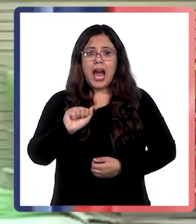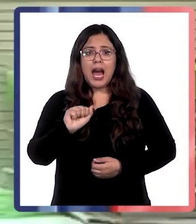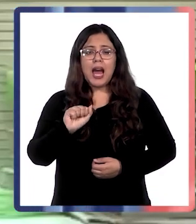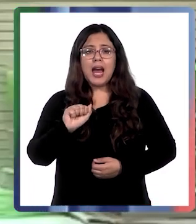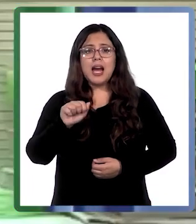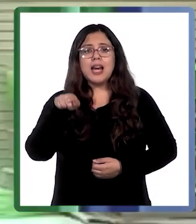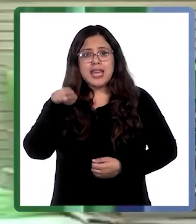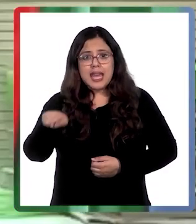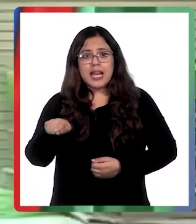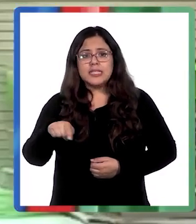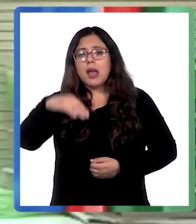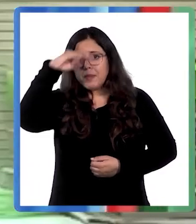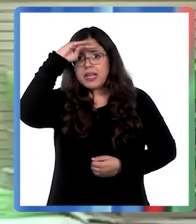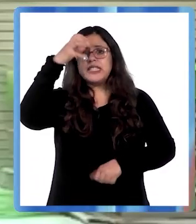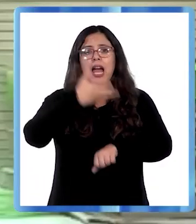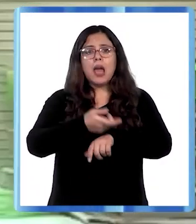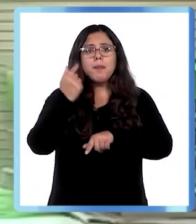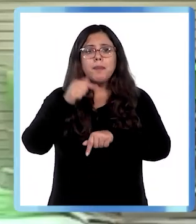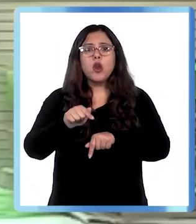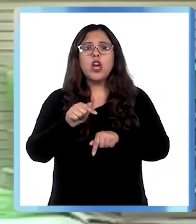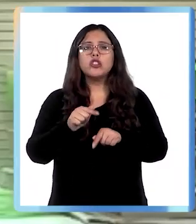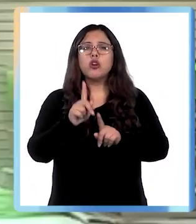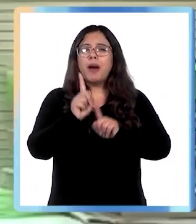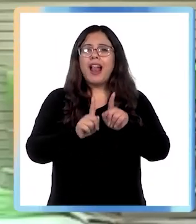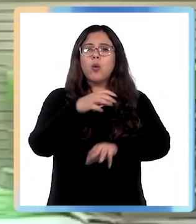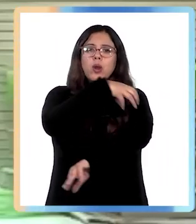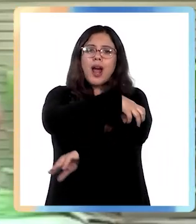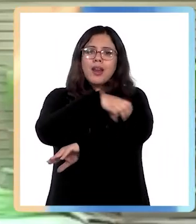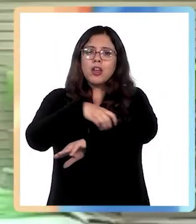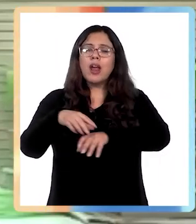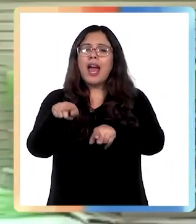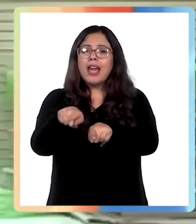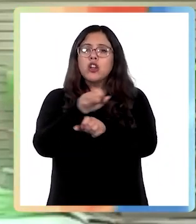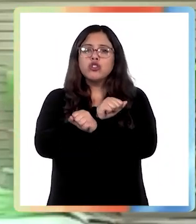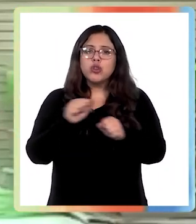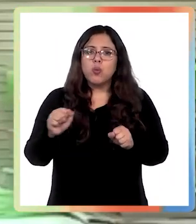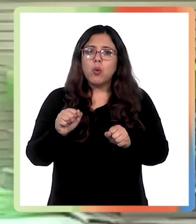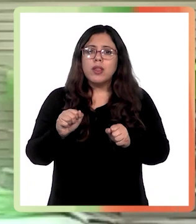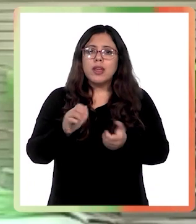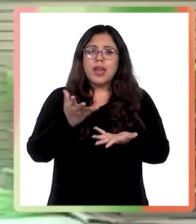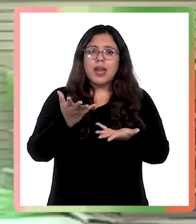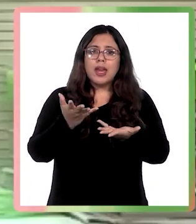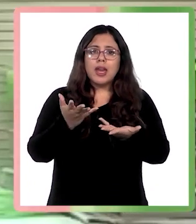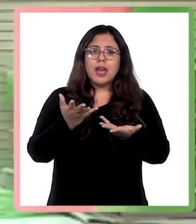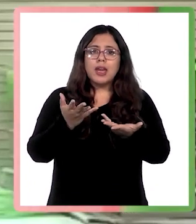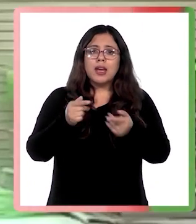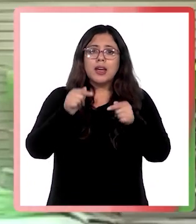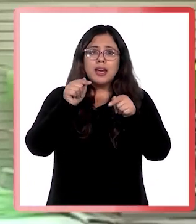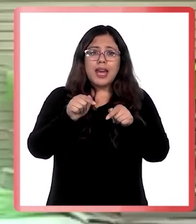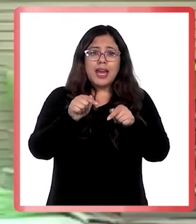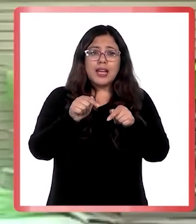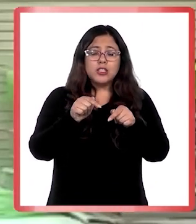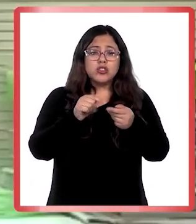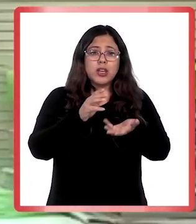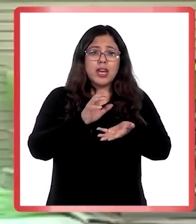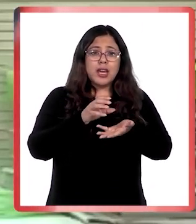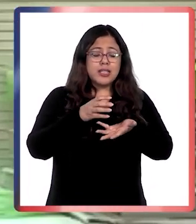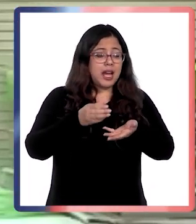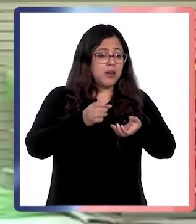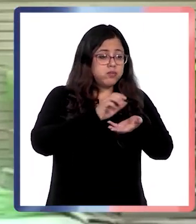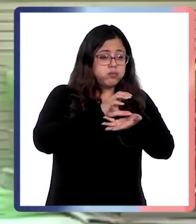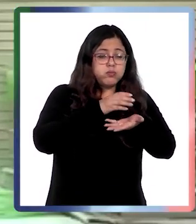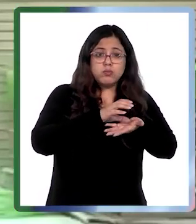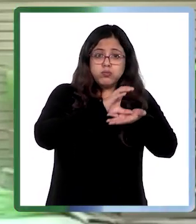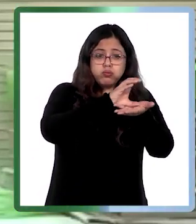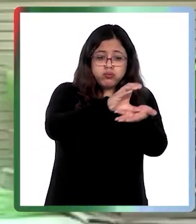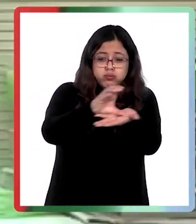está limitado en provincia porque no se puede llevar la sustancia radiactiva tan lejos porque no alcanza a llegar. Entonces eso está